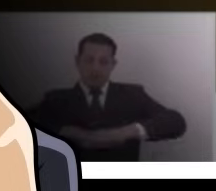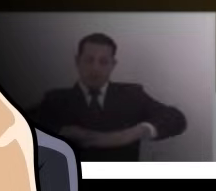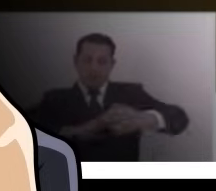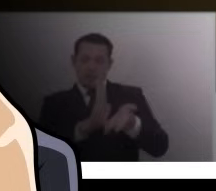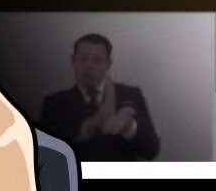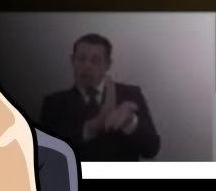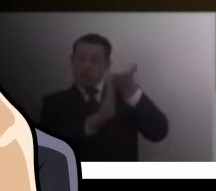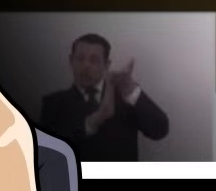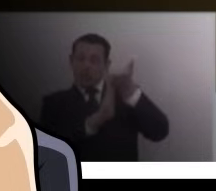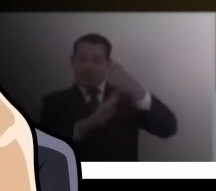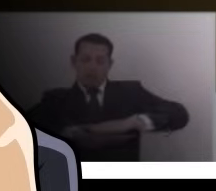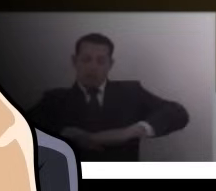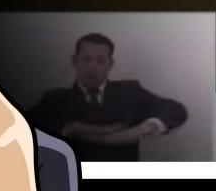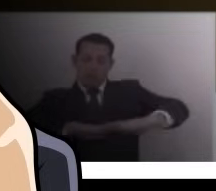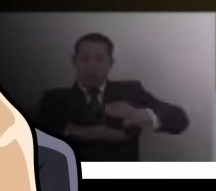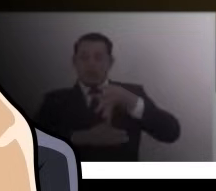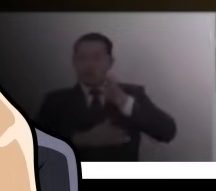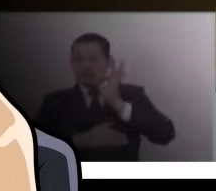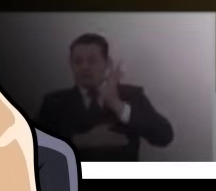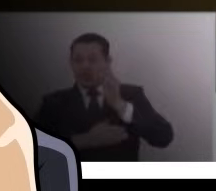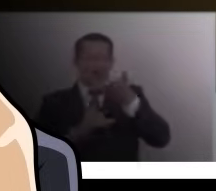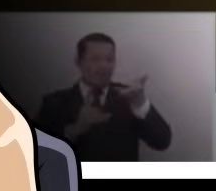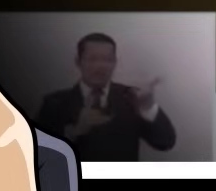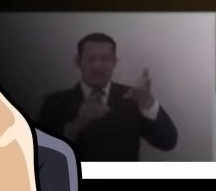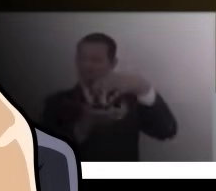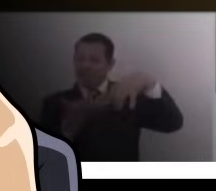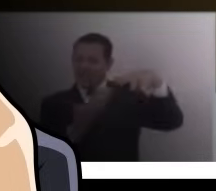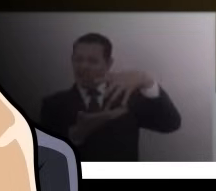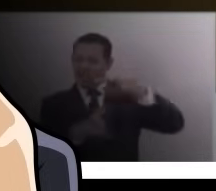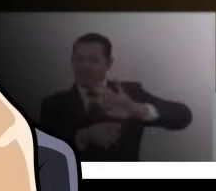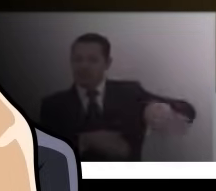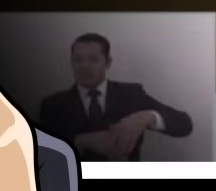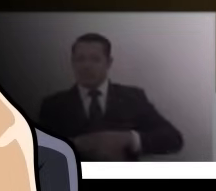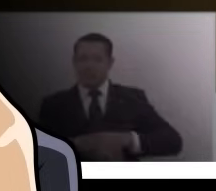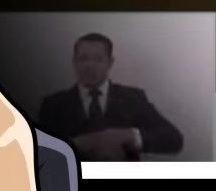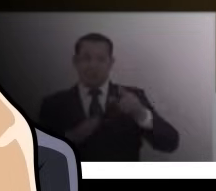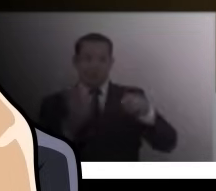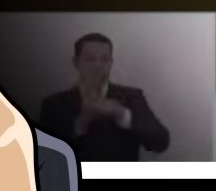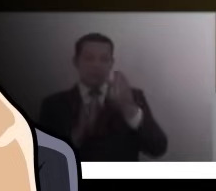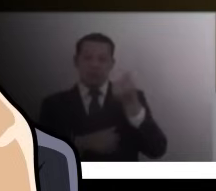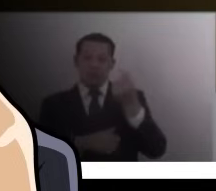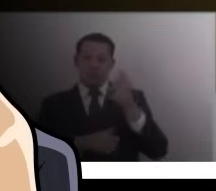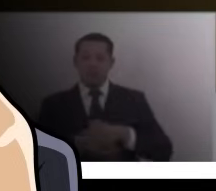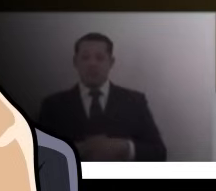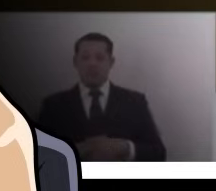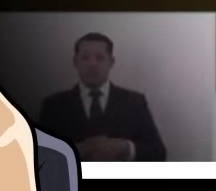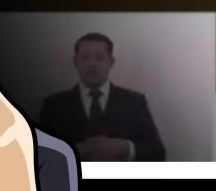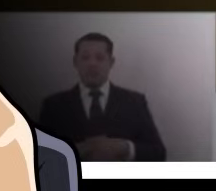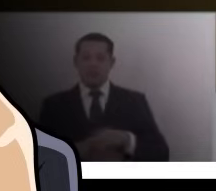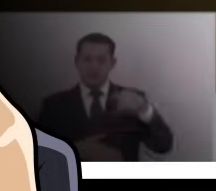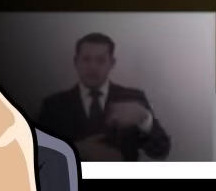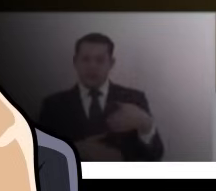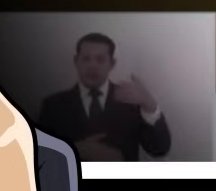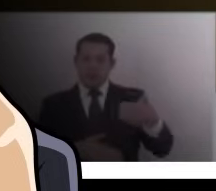que aumentan, que la alfombra, que el café, que no sé qué, que no sé cuánto, con menos dinero. Y para